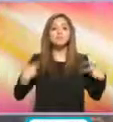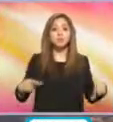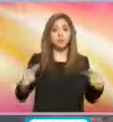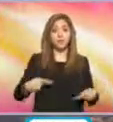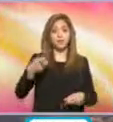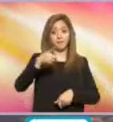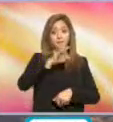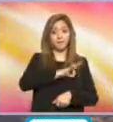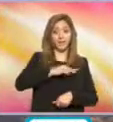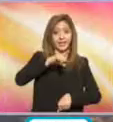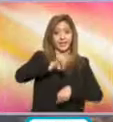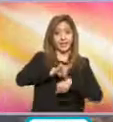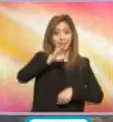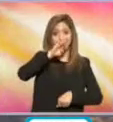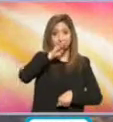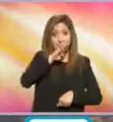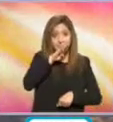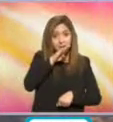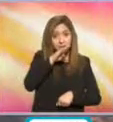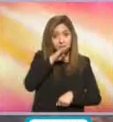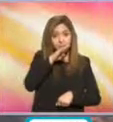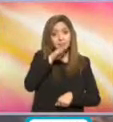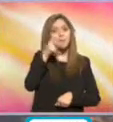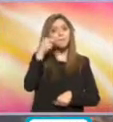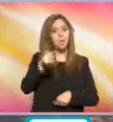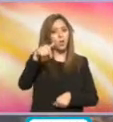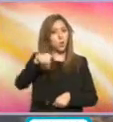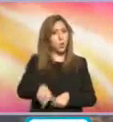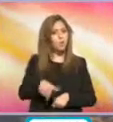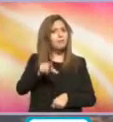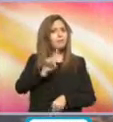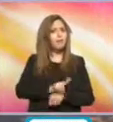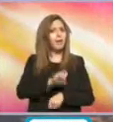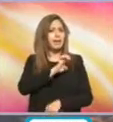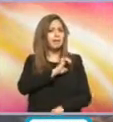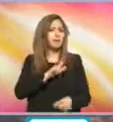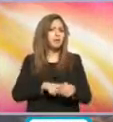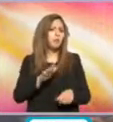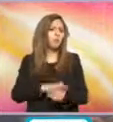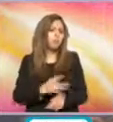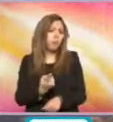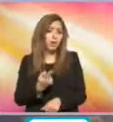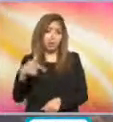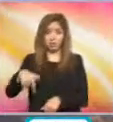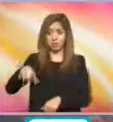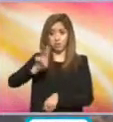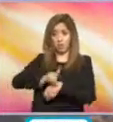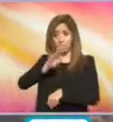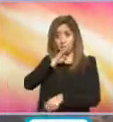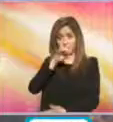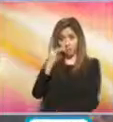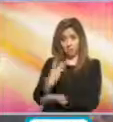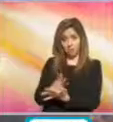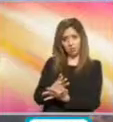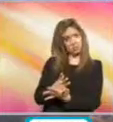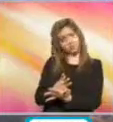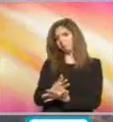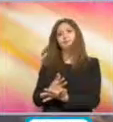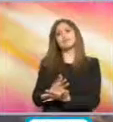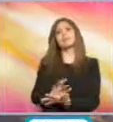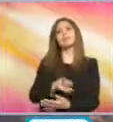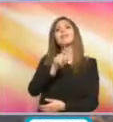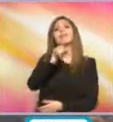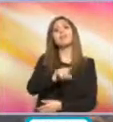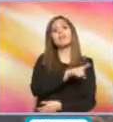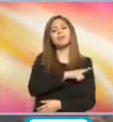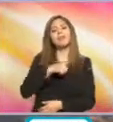felicidades. Hoy es un día especial porque no solo es porque se festeja la madre, sino porque debemos de reconocer todo el trabajo